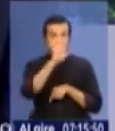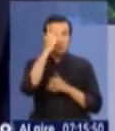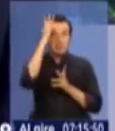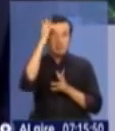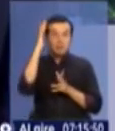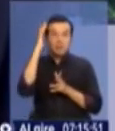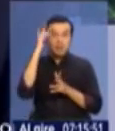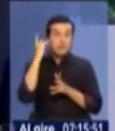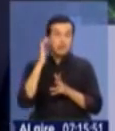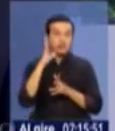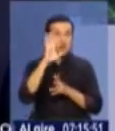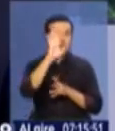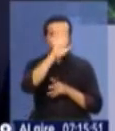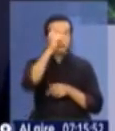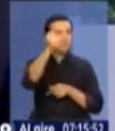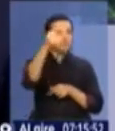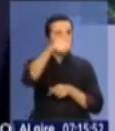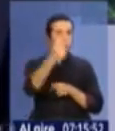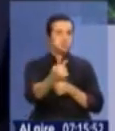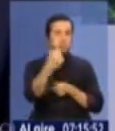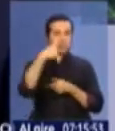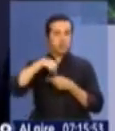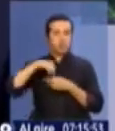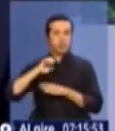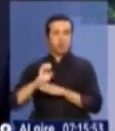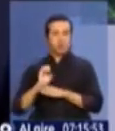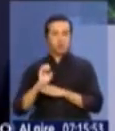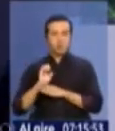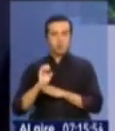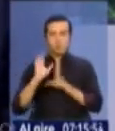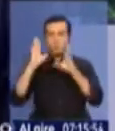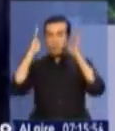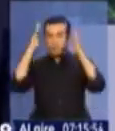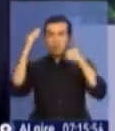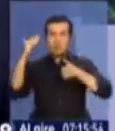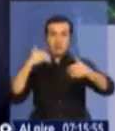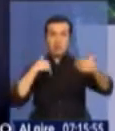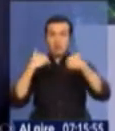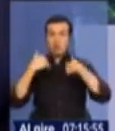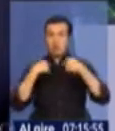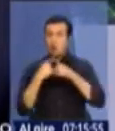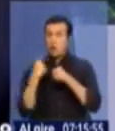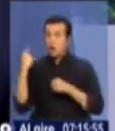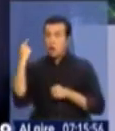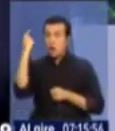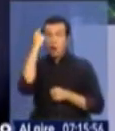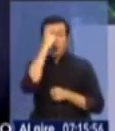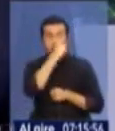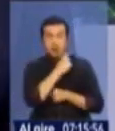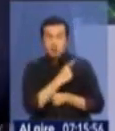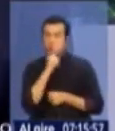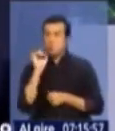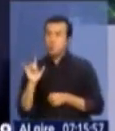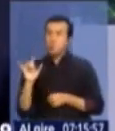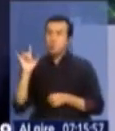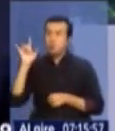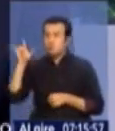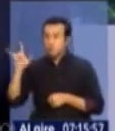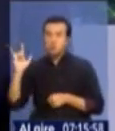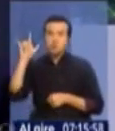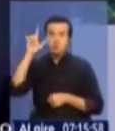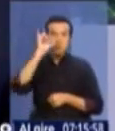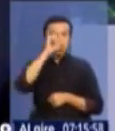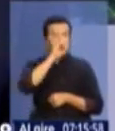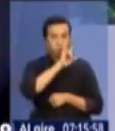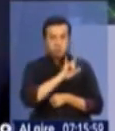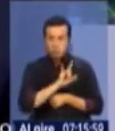y en cada uno de los países hay un festival de teatro entonces creo que esa red de teatros como en la red de